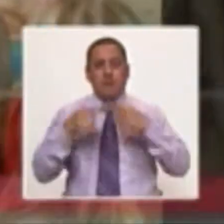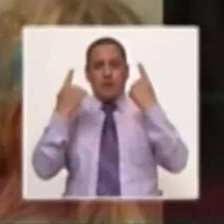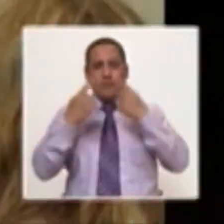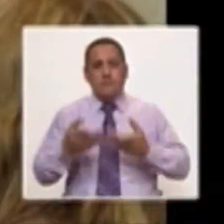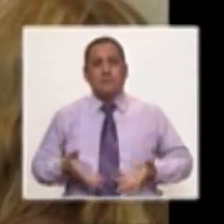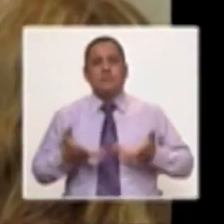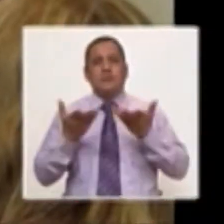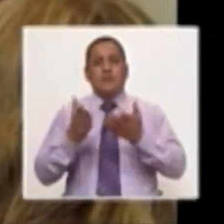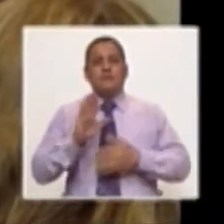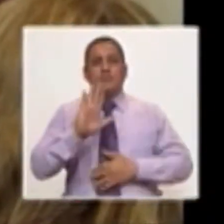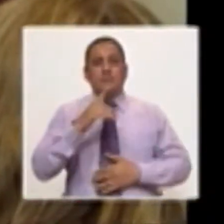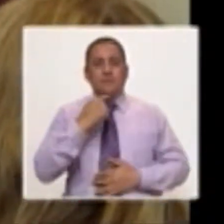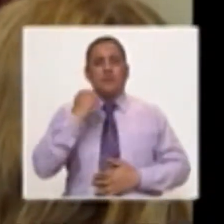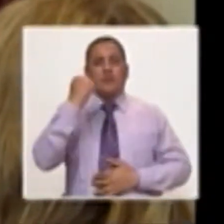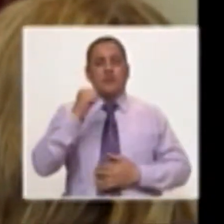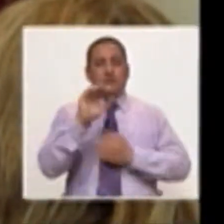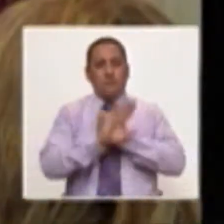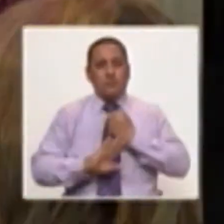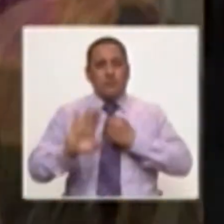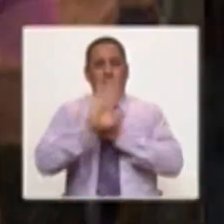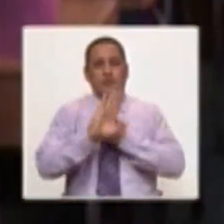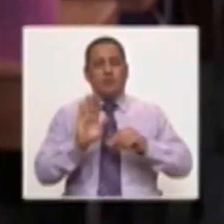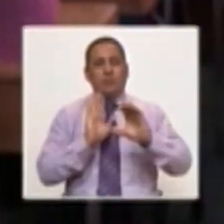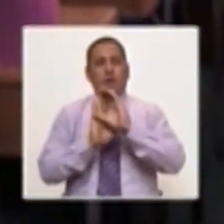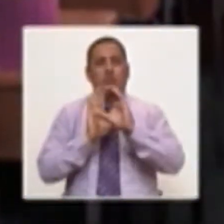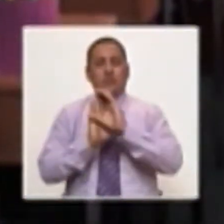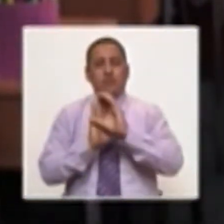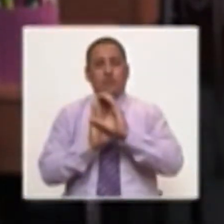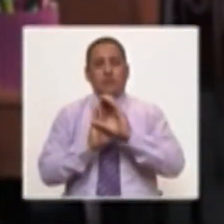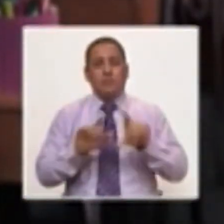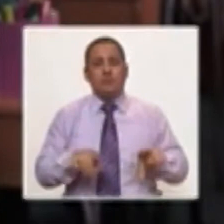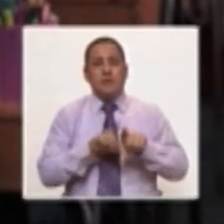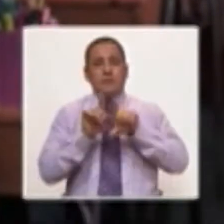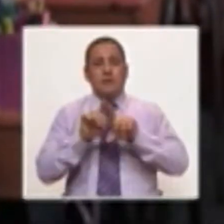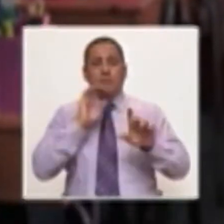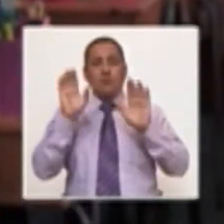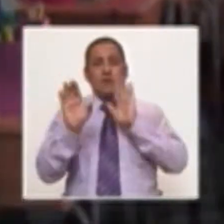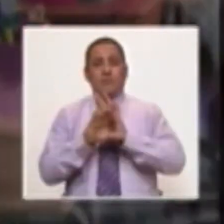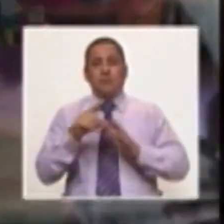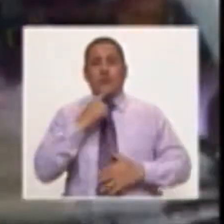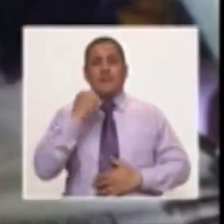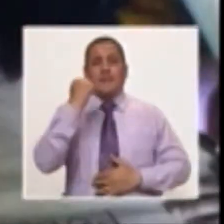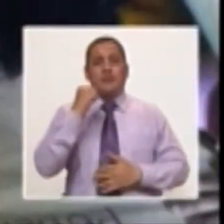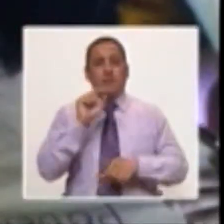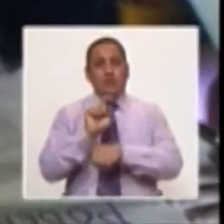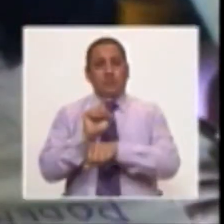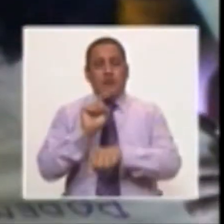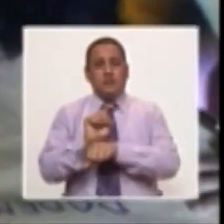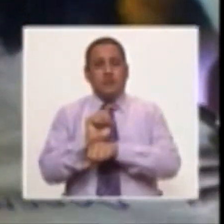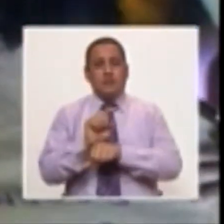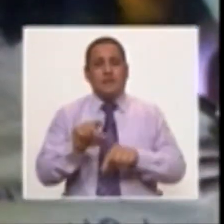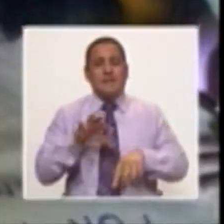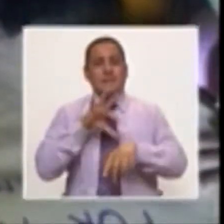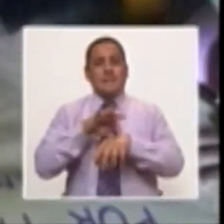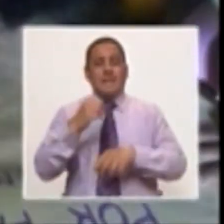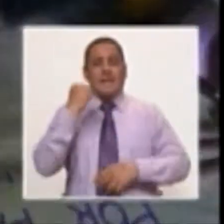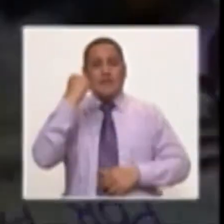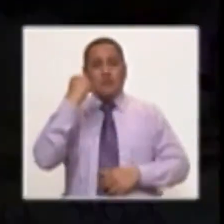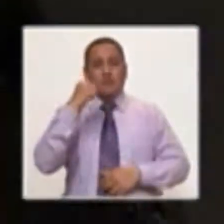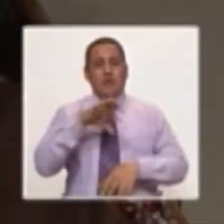de alcanzarles sus derechos protegidos por la Constitución, como por ejemplo el derecho a la educación y a la